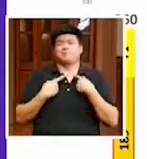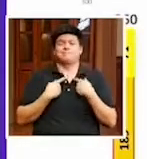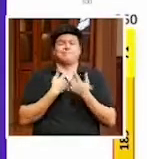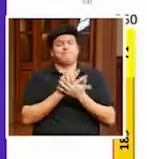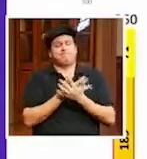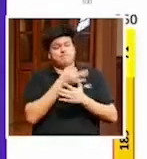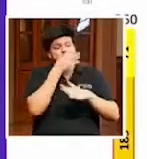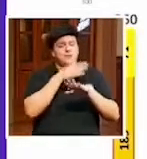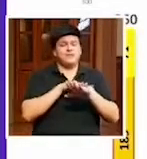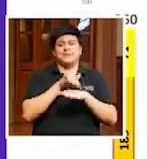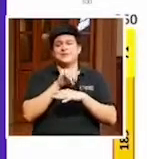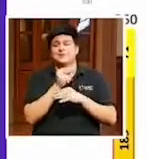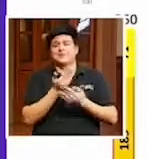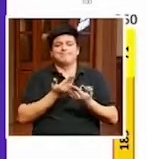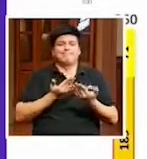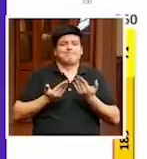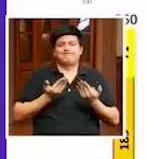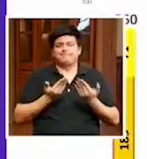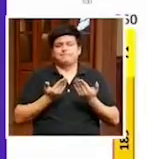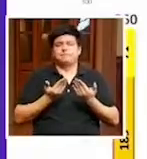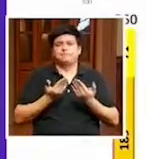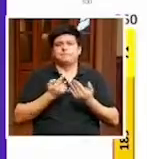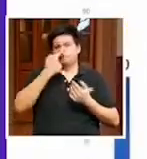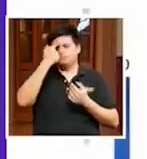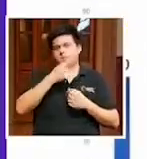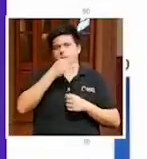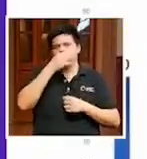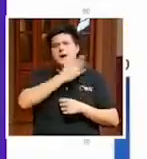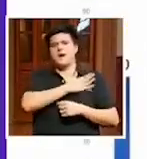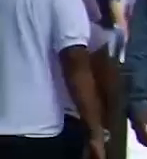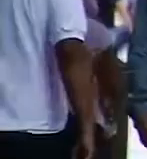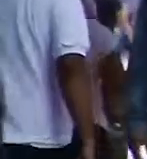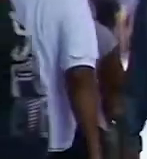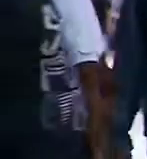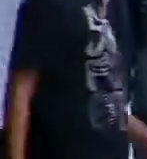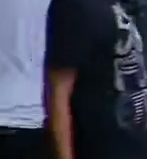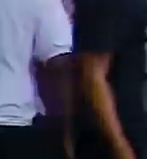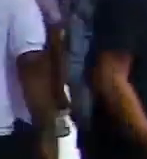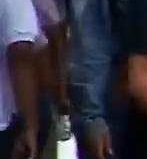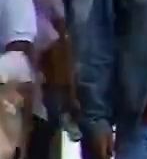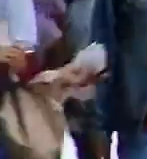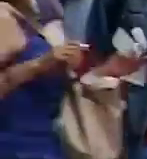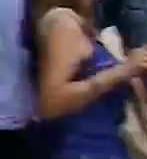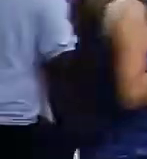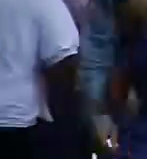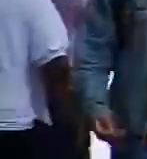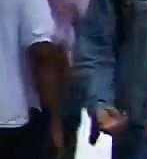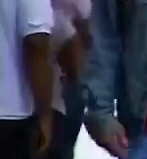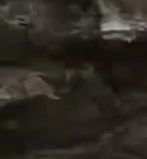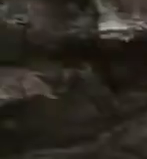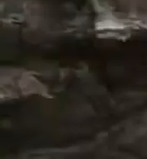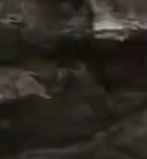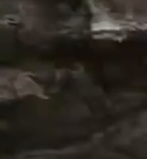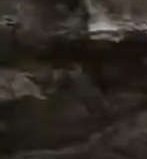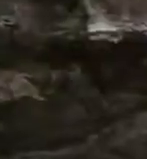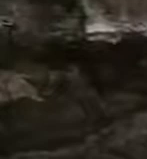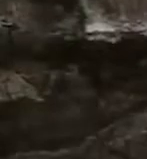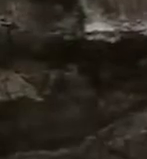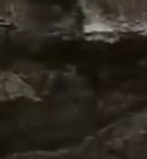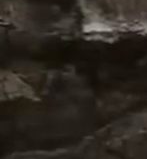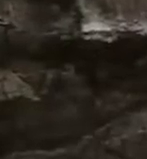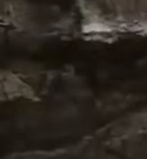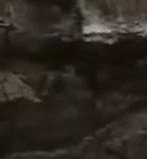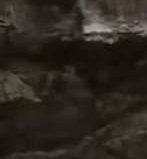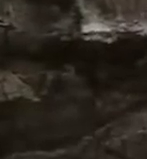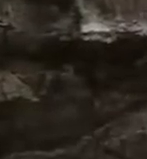espera de su prueba diagnóstico de PCR. Otro de los indicadores que sufrió una alza significativa fue